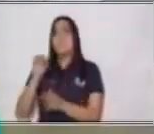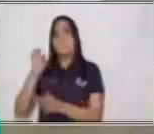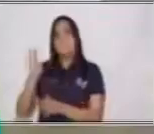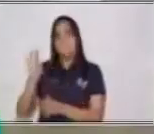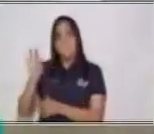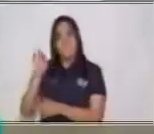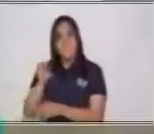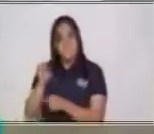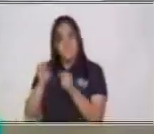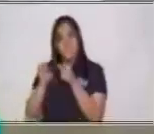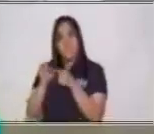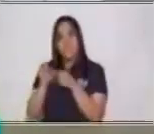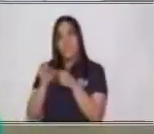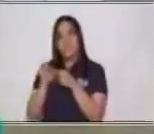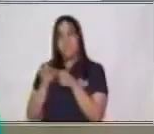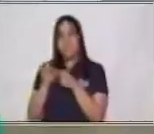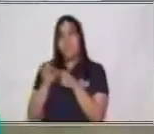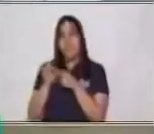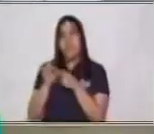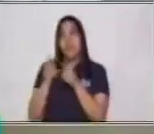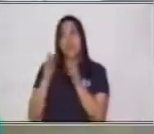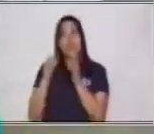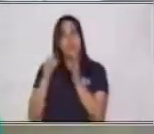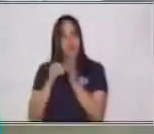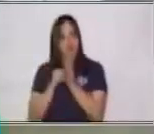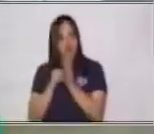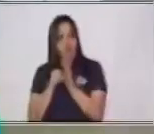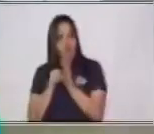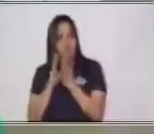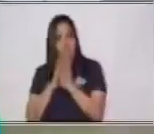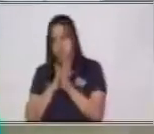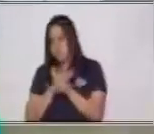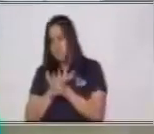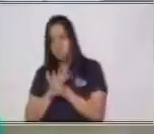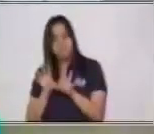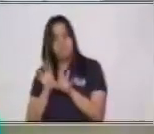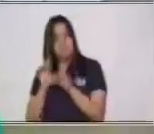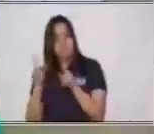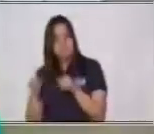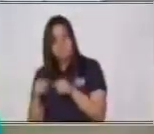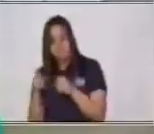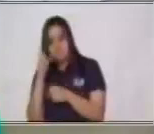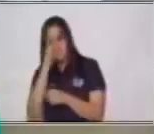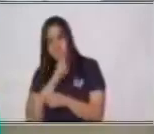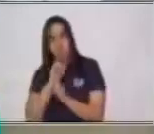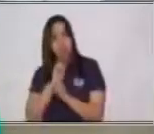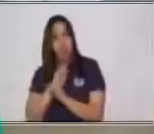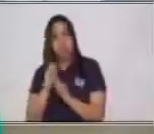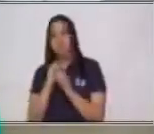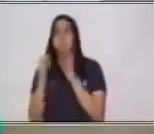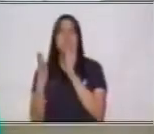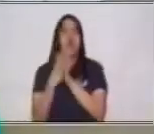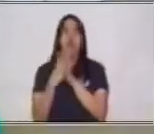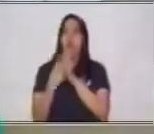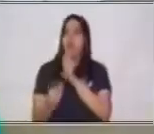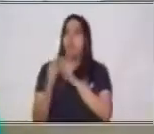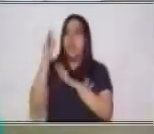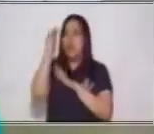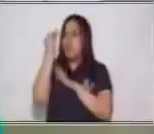3p por q. Ahí no tenemos ninguna operación que realizar, más que copiarlo,